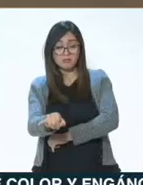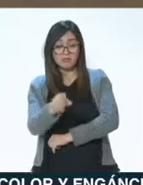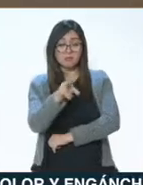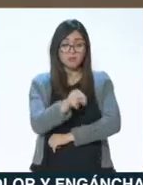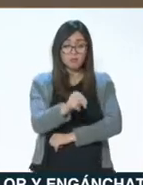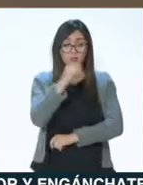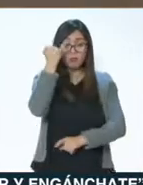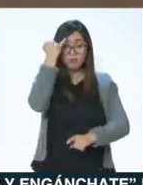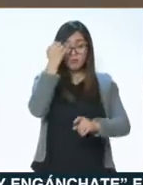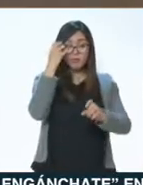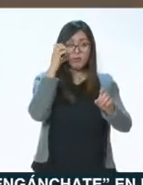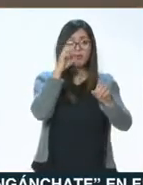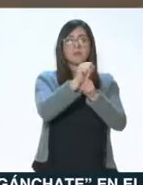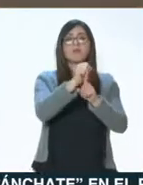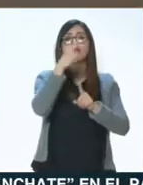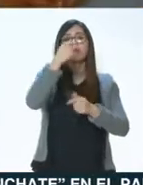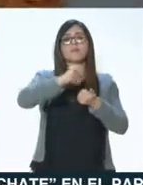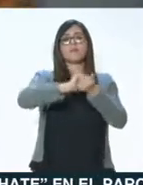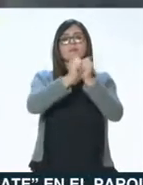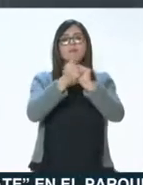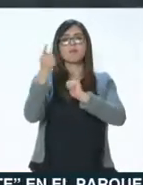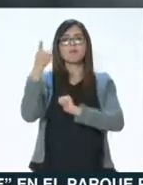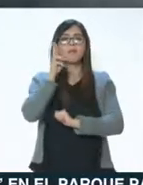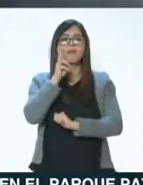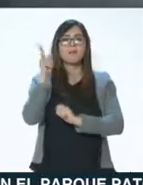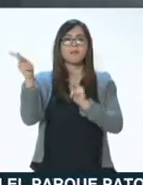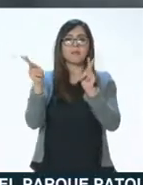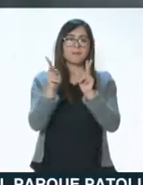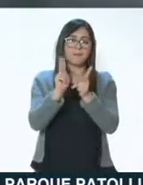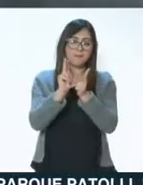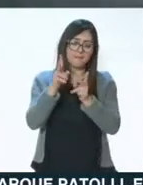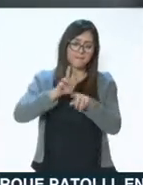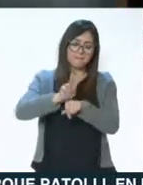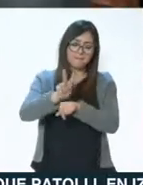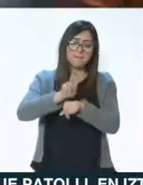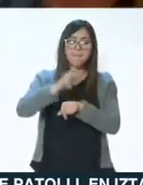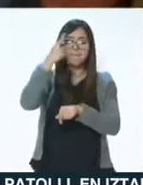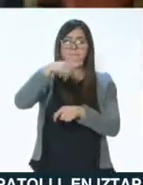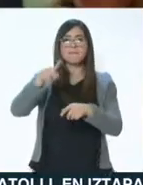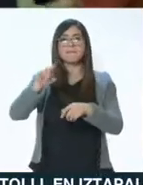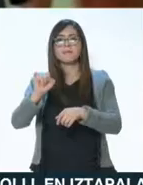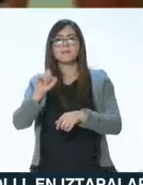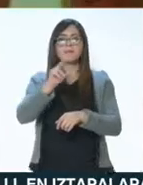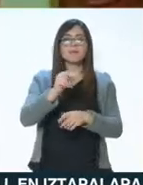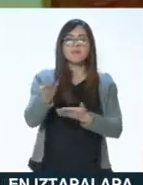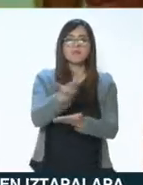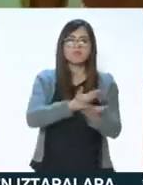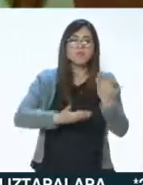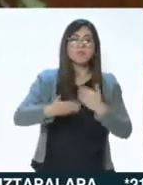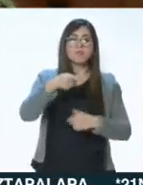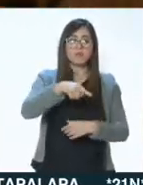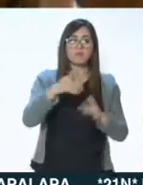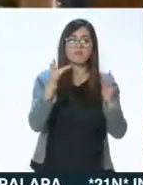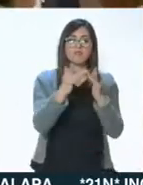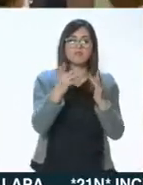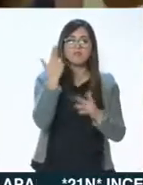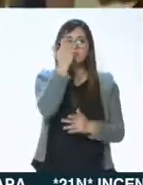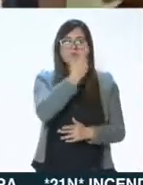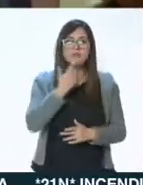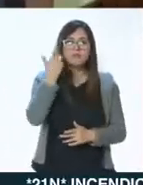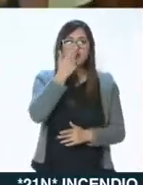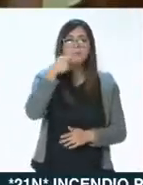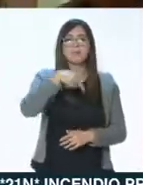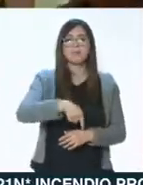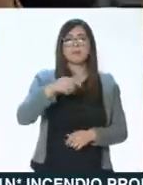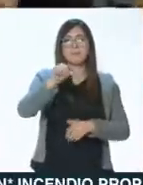misión técnica a Venezuela para establecer contacto con todas las partes en conflicto y habrá otra reunión los primeros días de marzo para evaluar los avances.